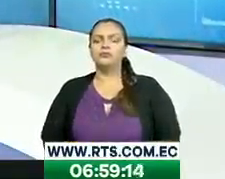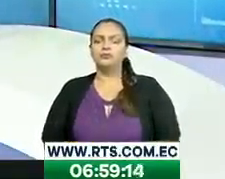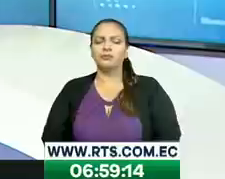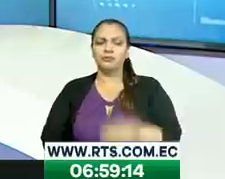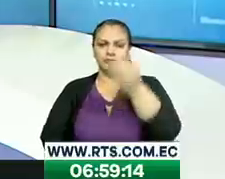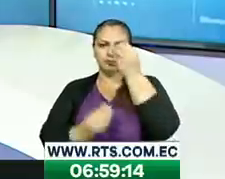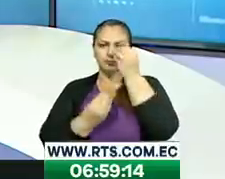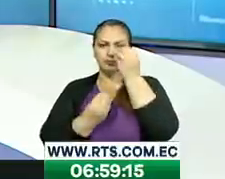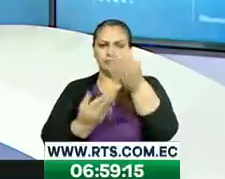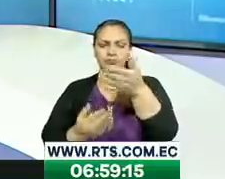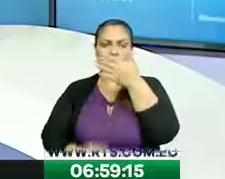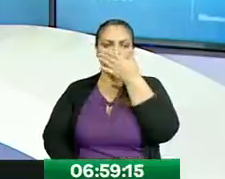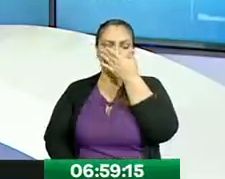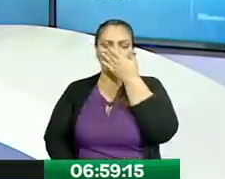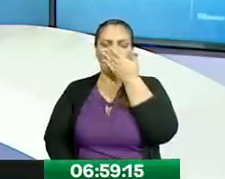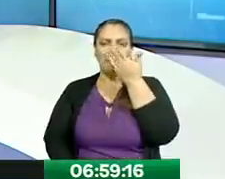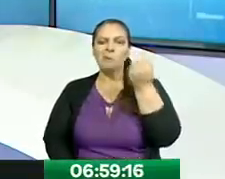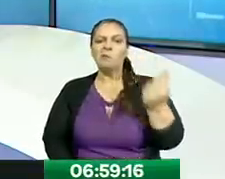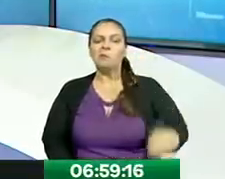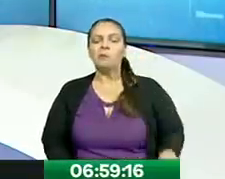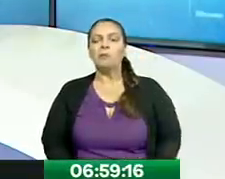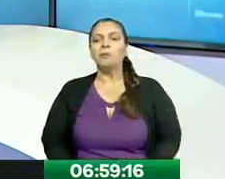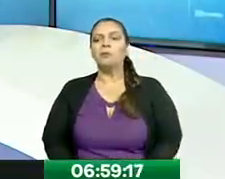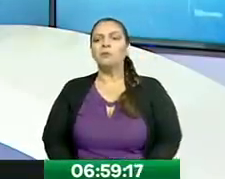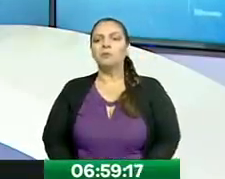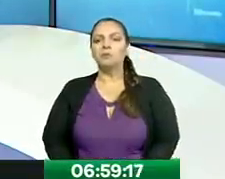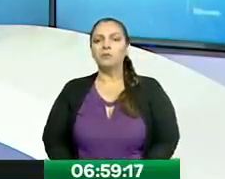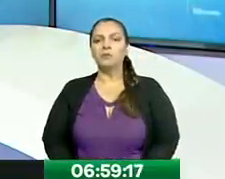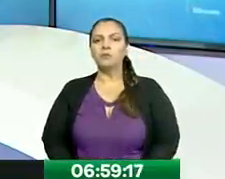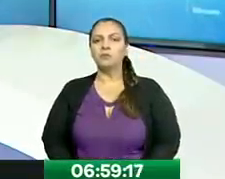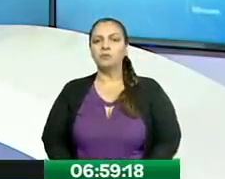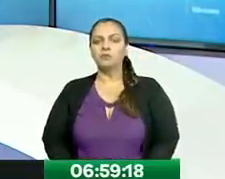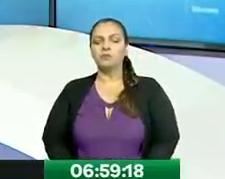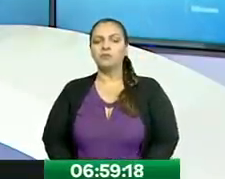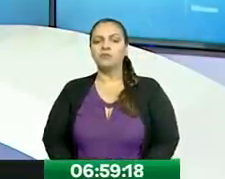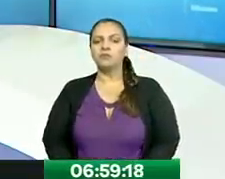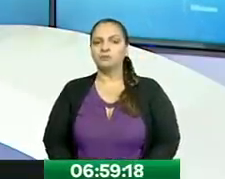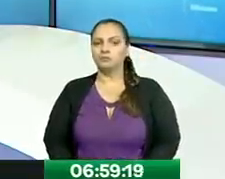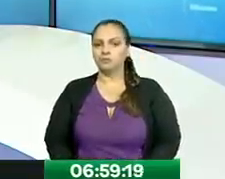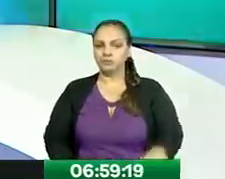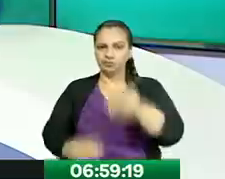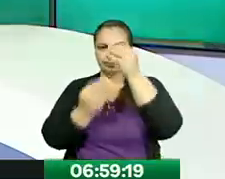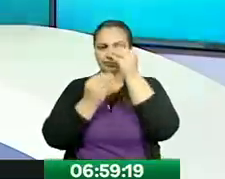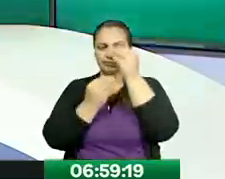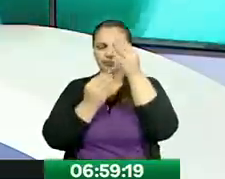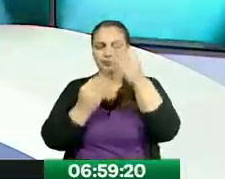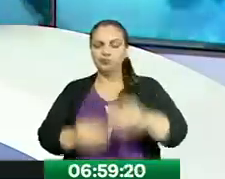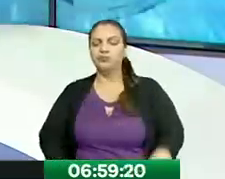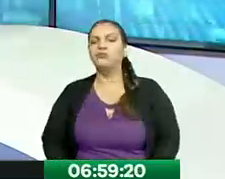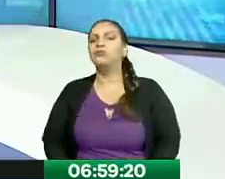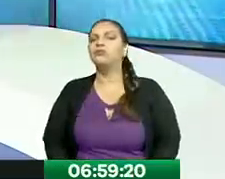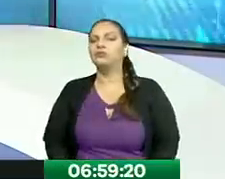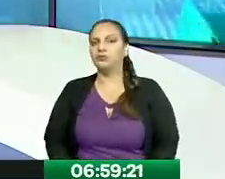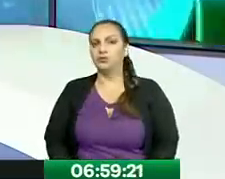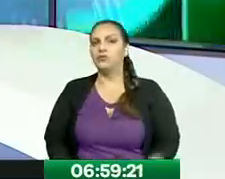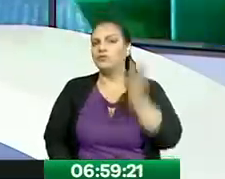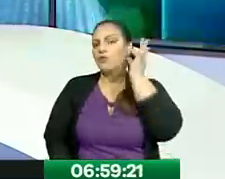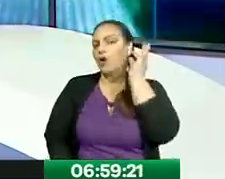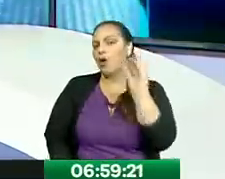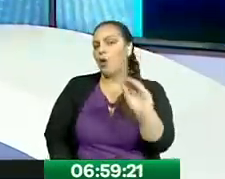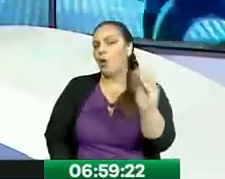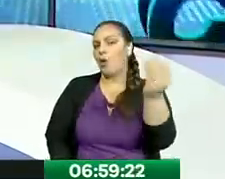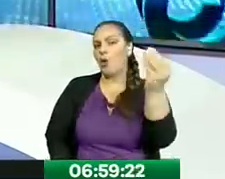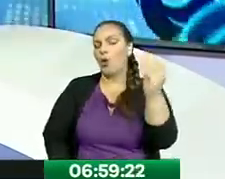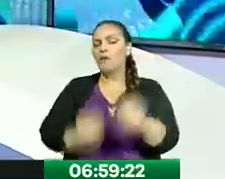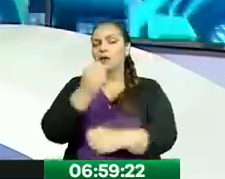esta información no es tan grata capturan a un sujeto acusado de acosar sexualmente a una menor de 13 años de edad